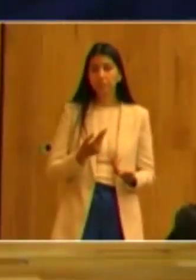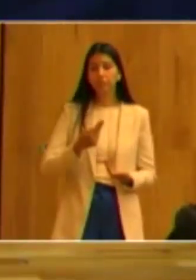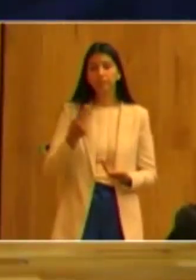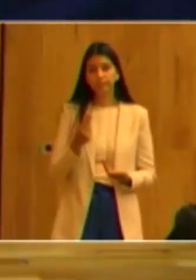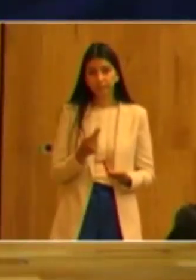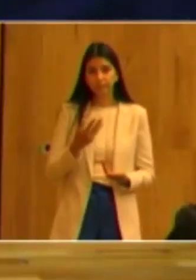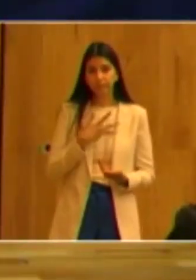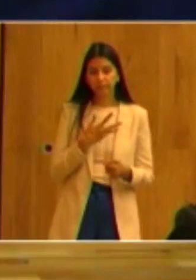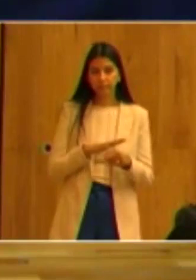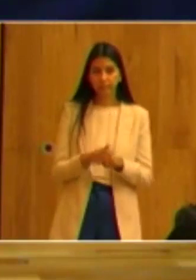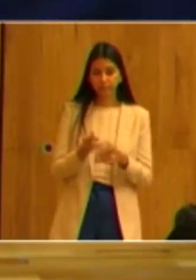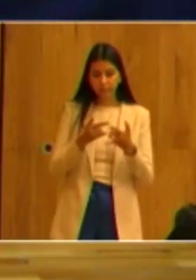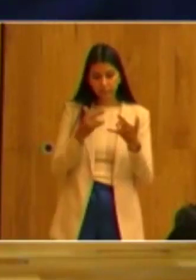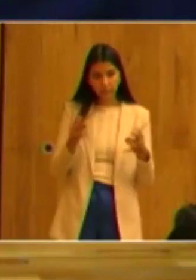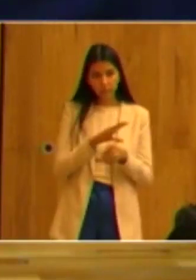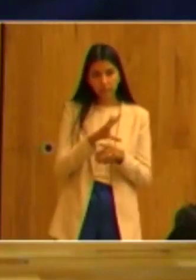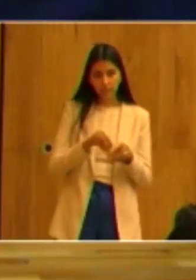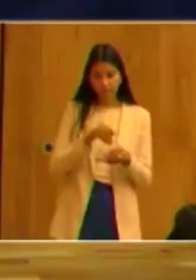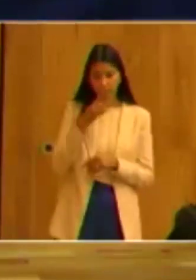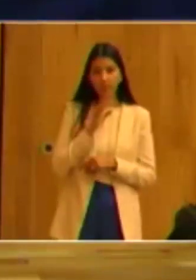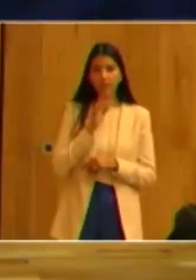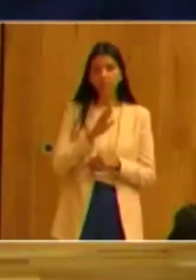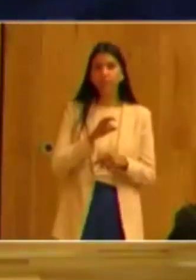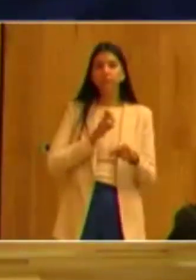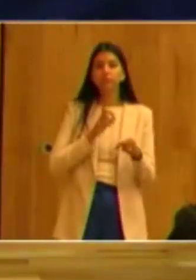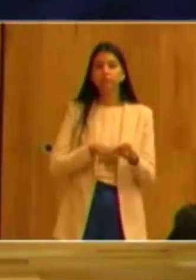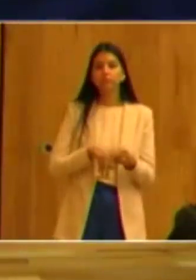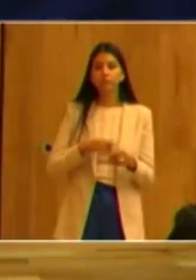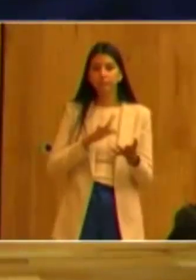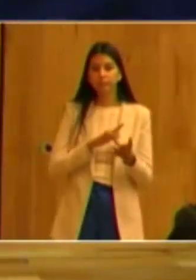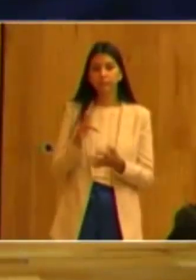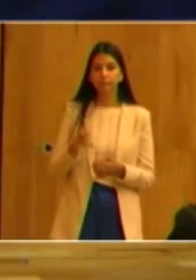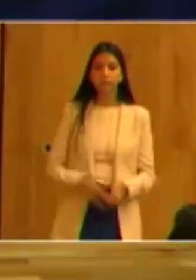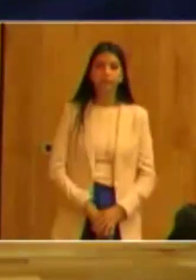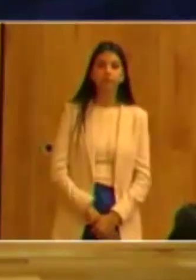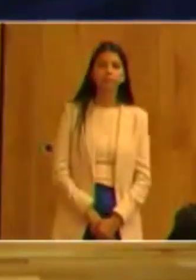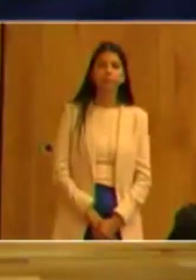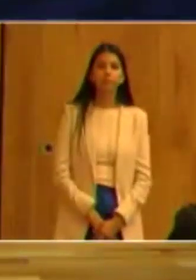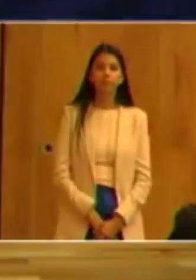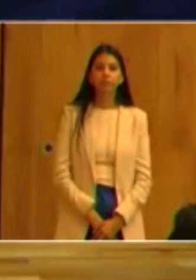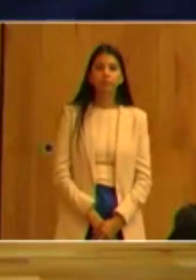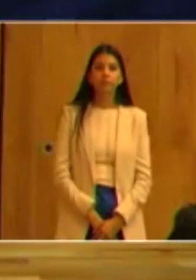Necesitaría tener el caso en concreto para dar una respuesta específica. Gracias.